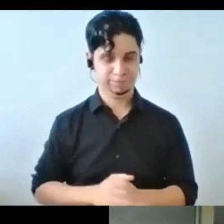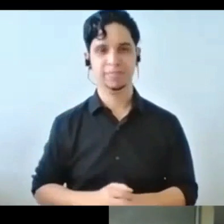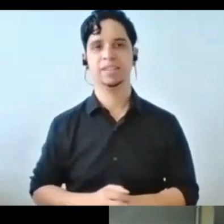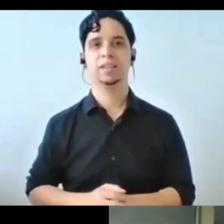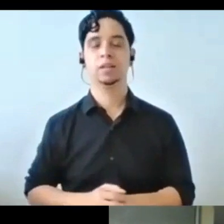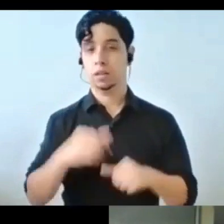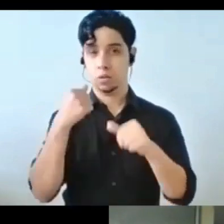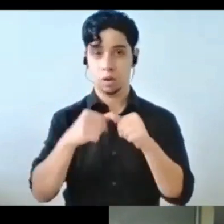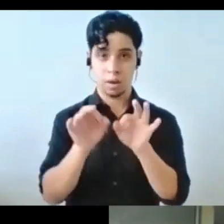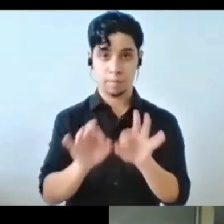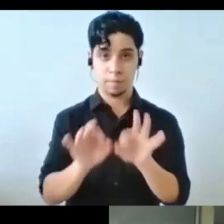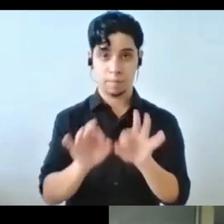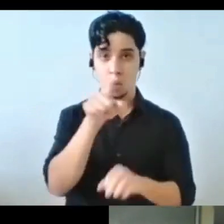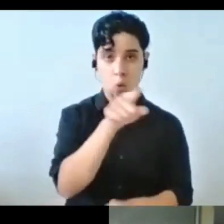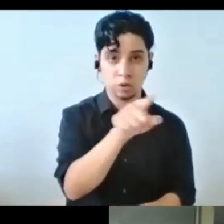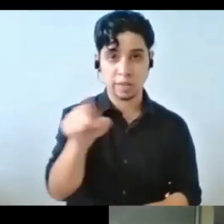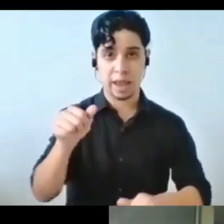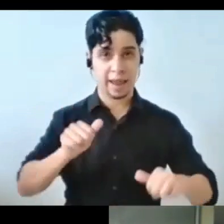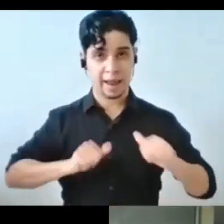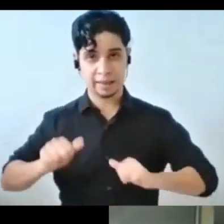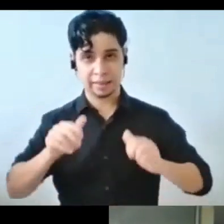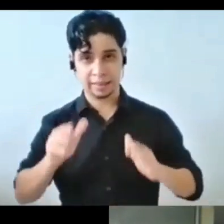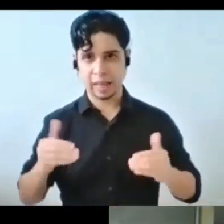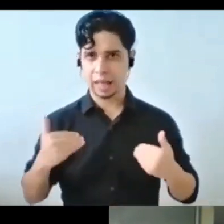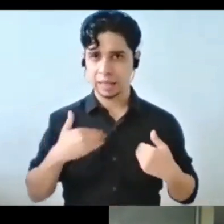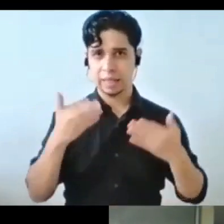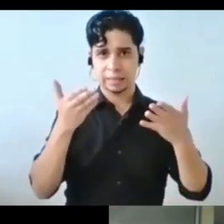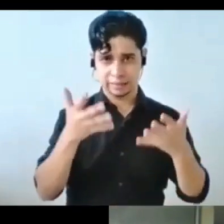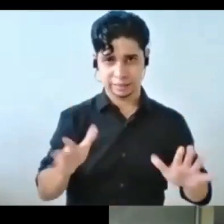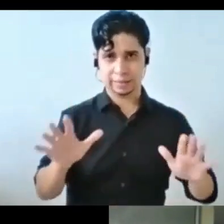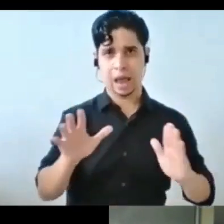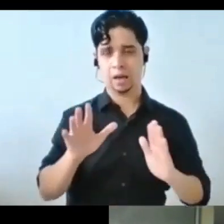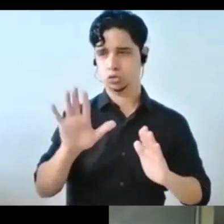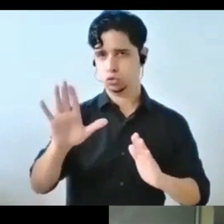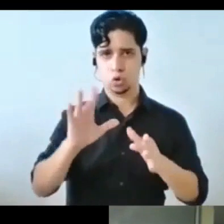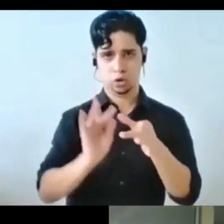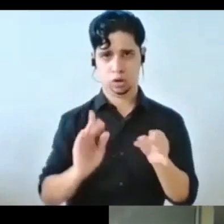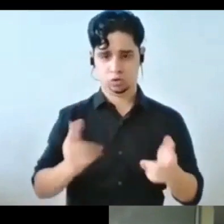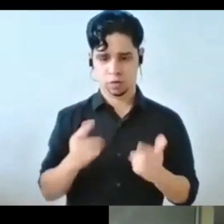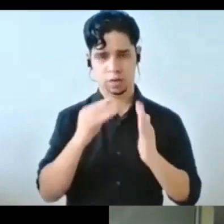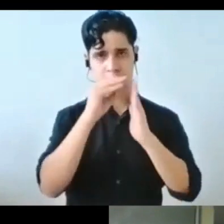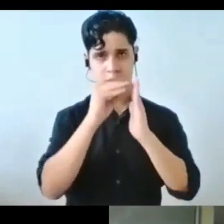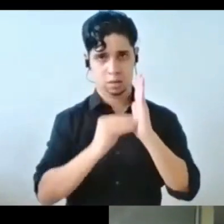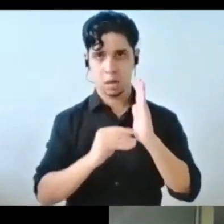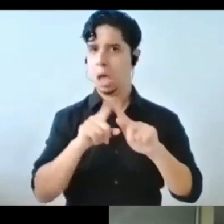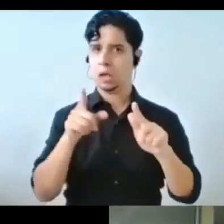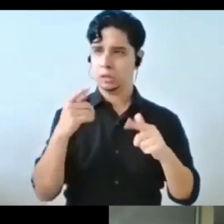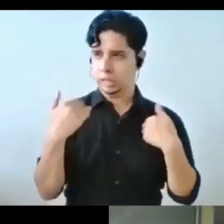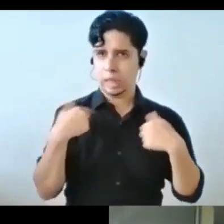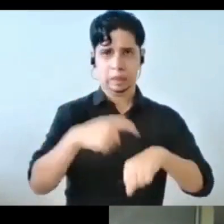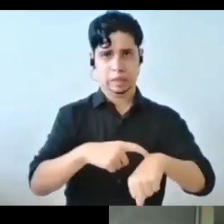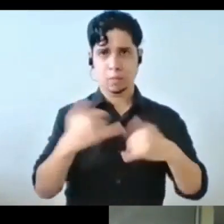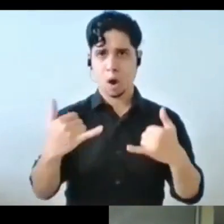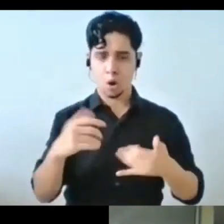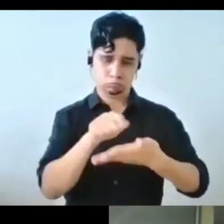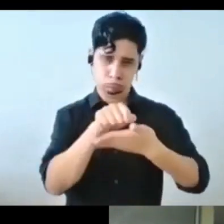Recuerden, artista que me escucha, si usted tiene ya su biografía, si no, póngase a hacerla un momentito, si usted está en la casa, tranquilo, si no